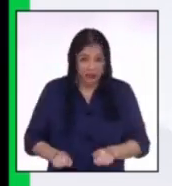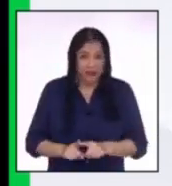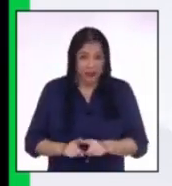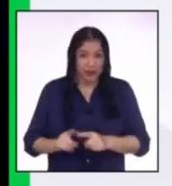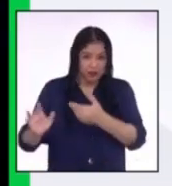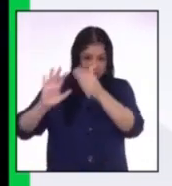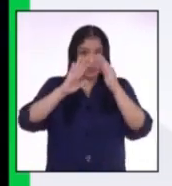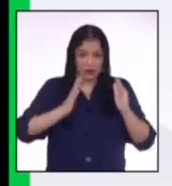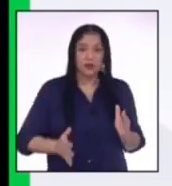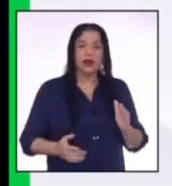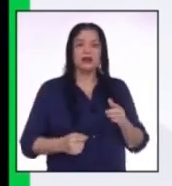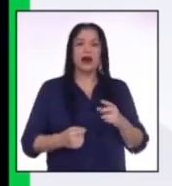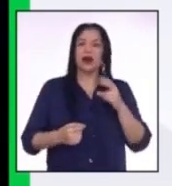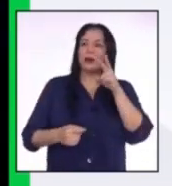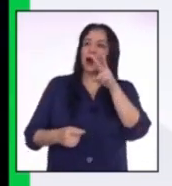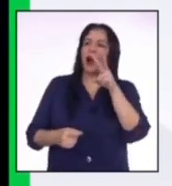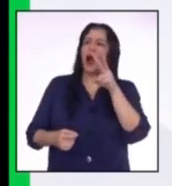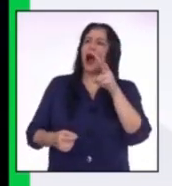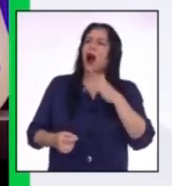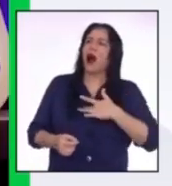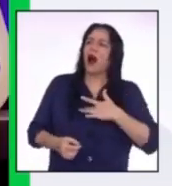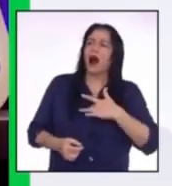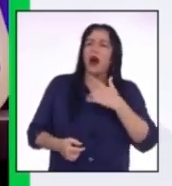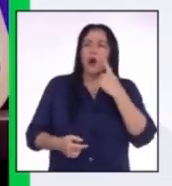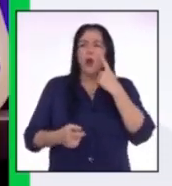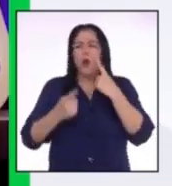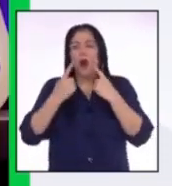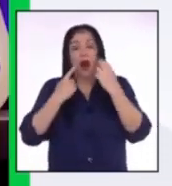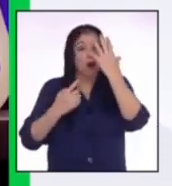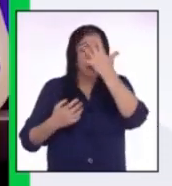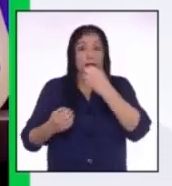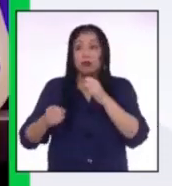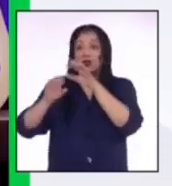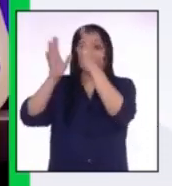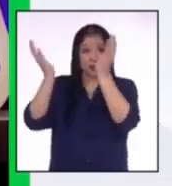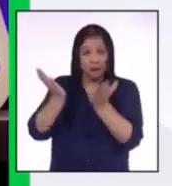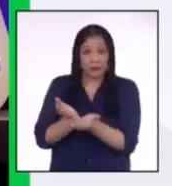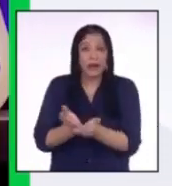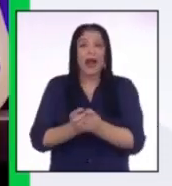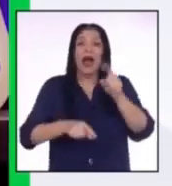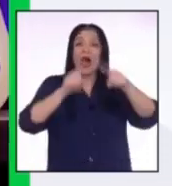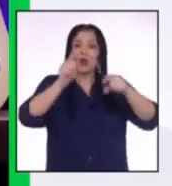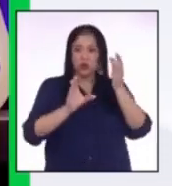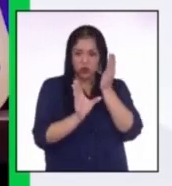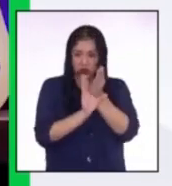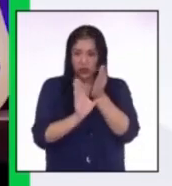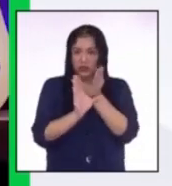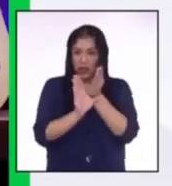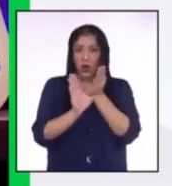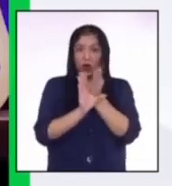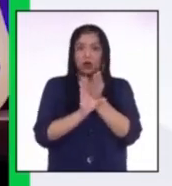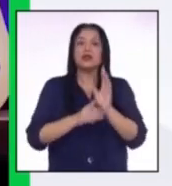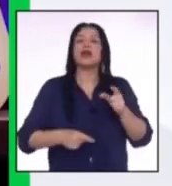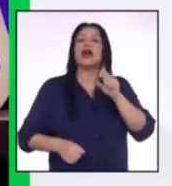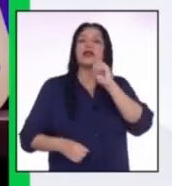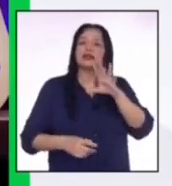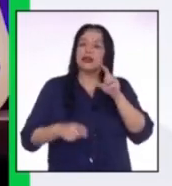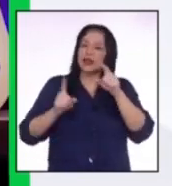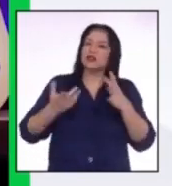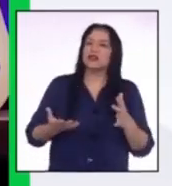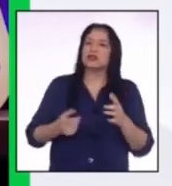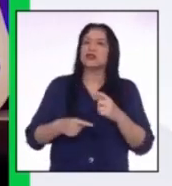de berlín y que no pudo evitar sin oponerse y ahora algunos psicólogos que han trabajado con astronautas dicen que esto se debe a un fenómeno